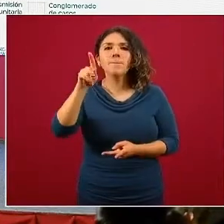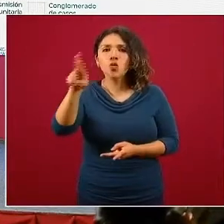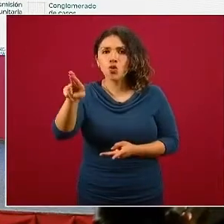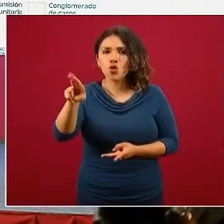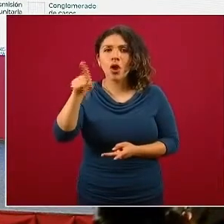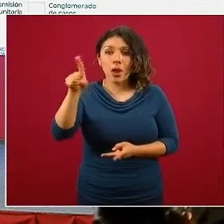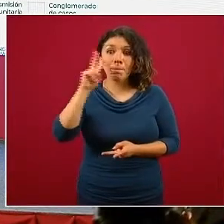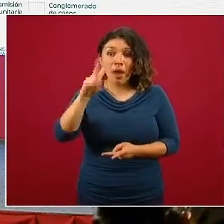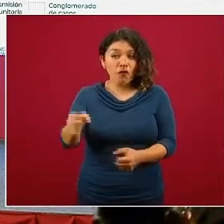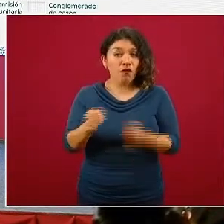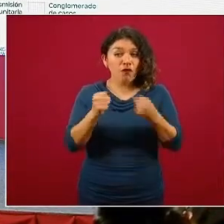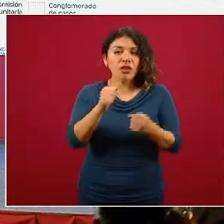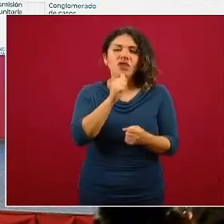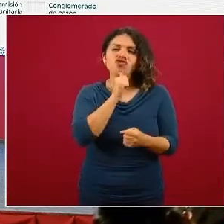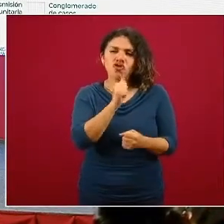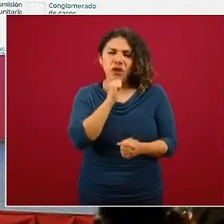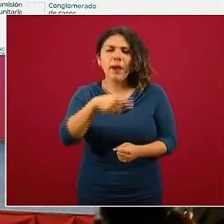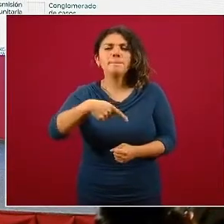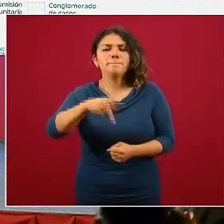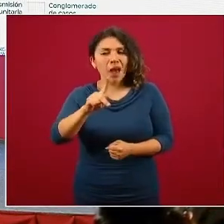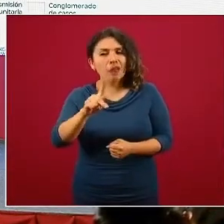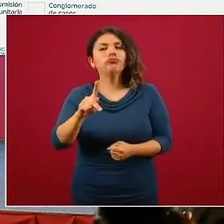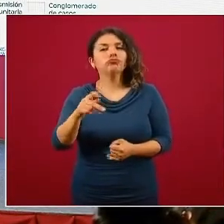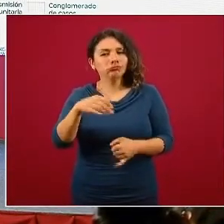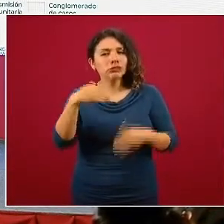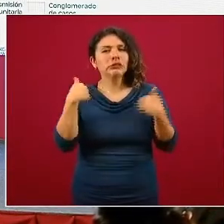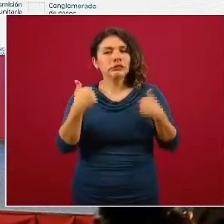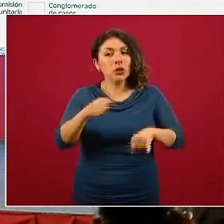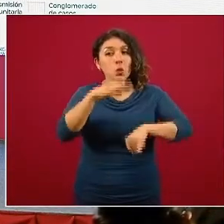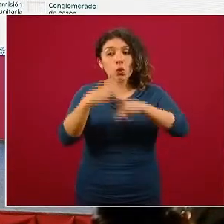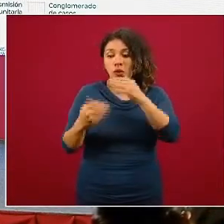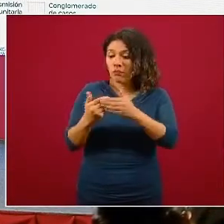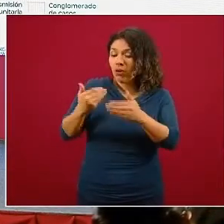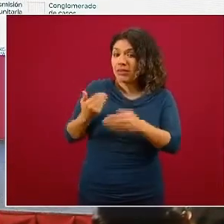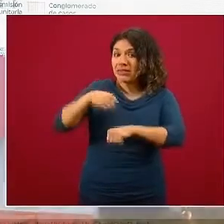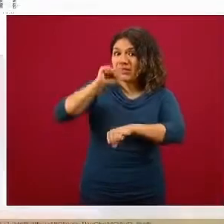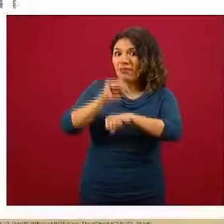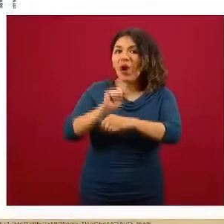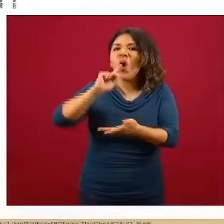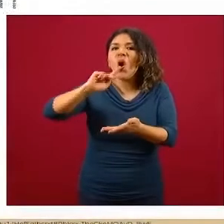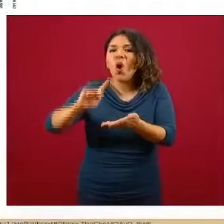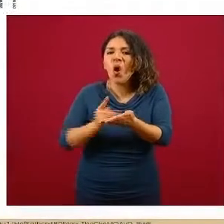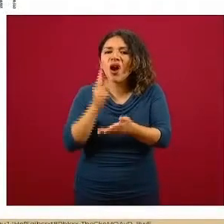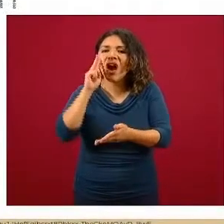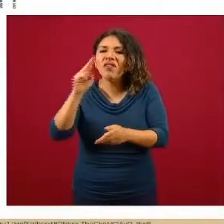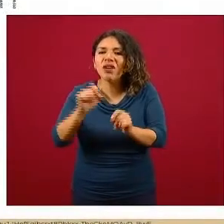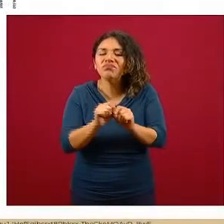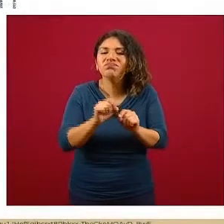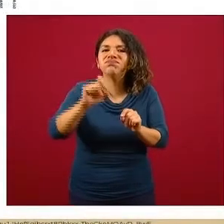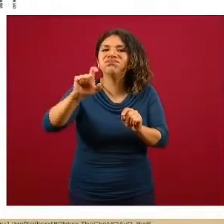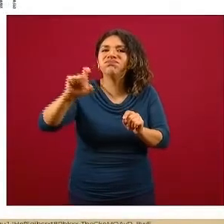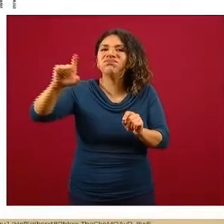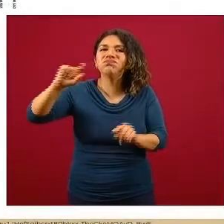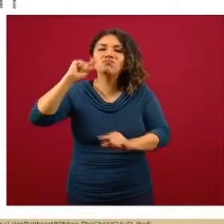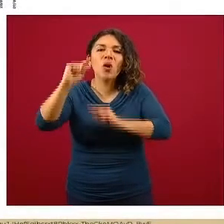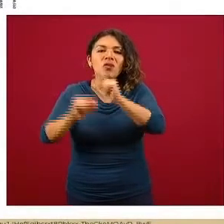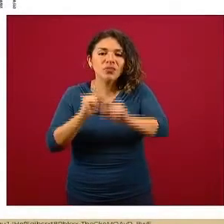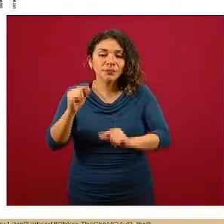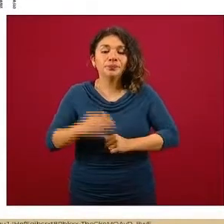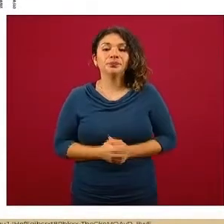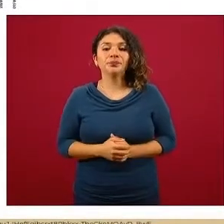tan evidente, también podemos observar en las últimas semanas esta tendencia al aumento, ¿no?, de